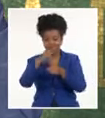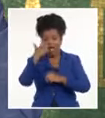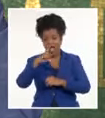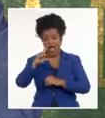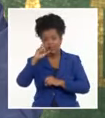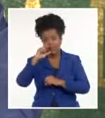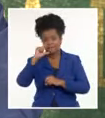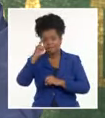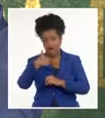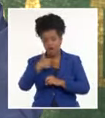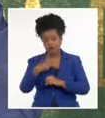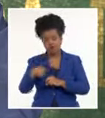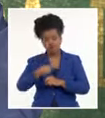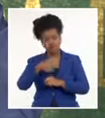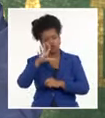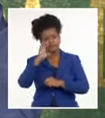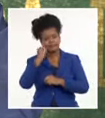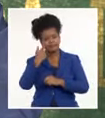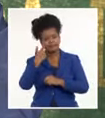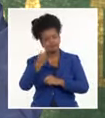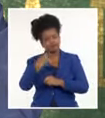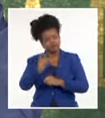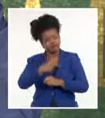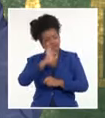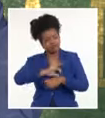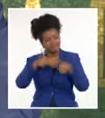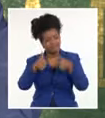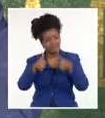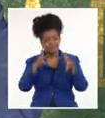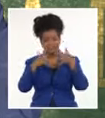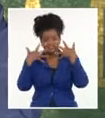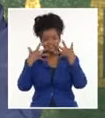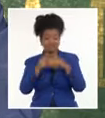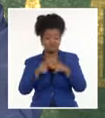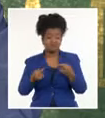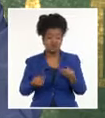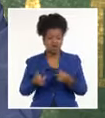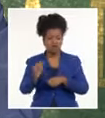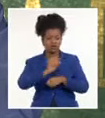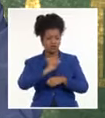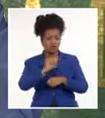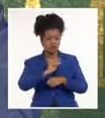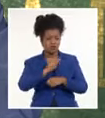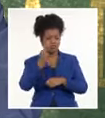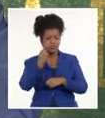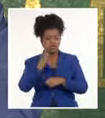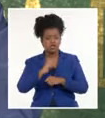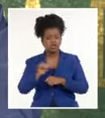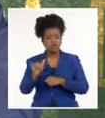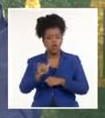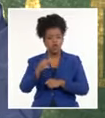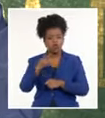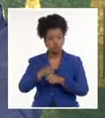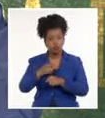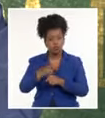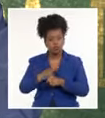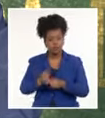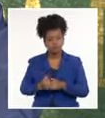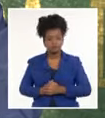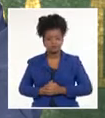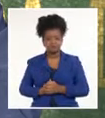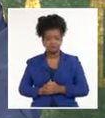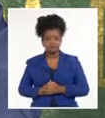y hemos visto con mucho beneplácito lo que ha sucedido, por ejemplo, recientemente en Honduras, la